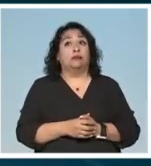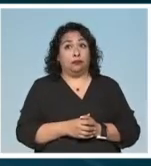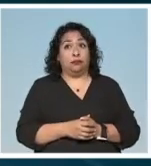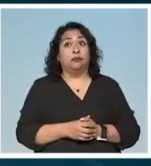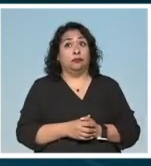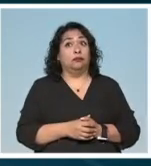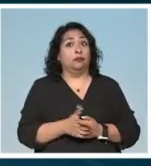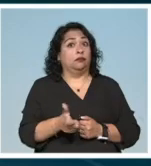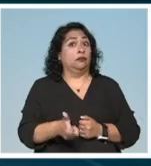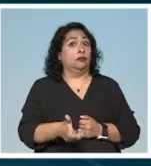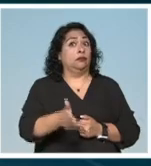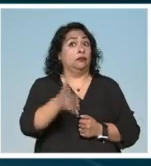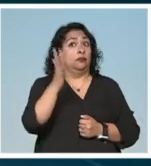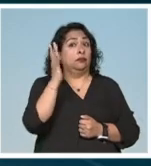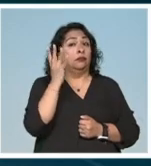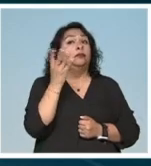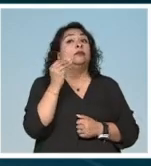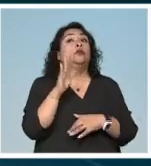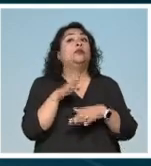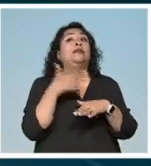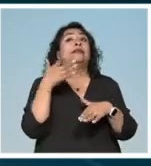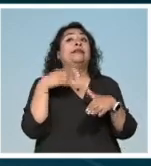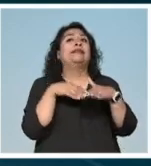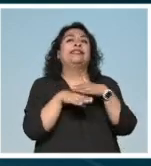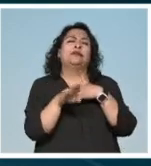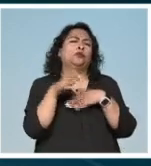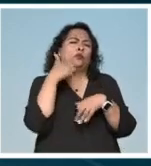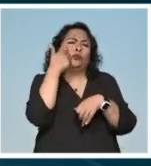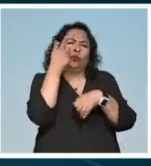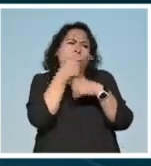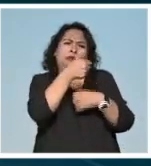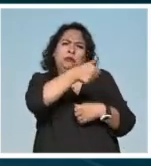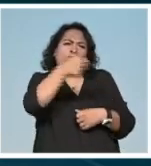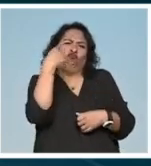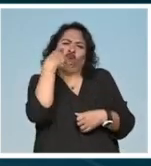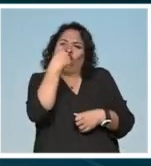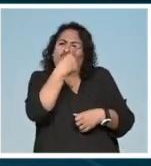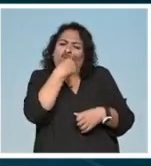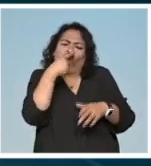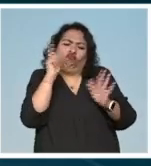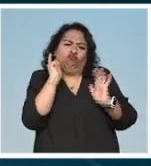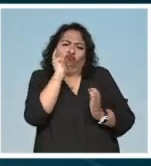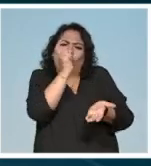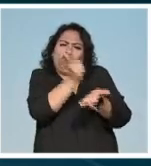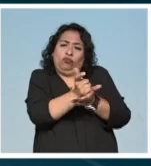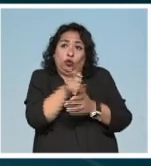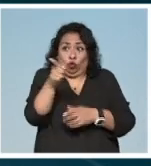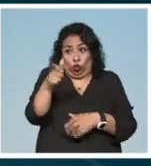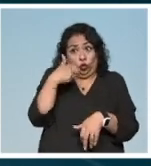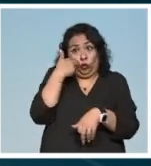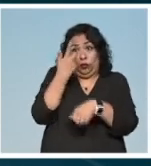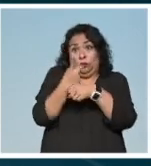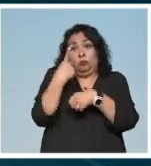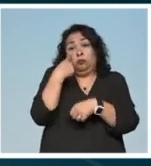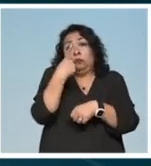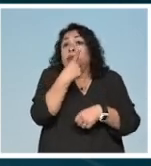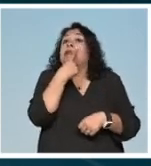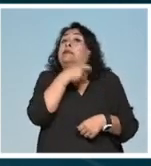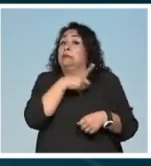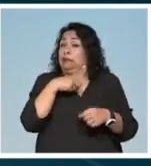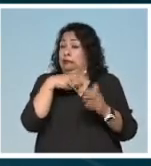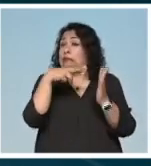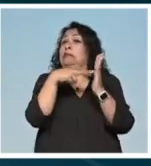el precio, porque la entrada es voluntaria. Y es voluntad de usted acatar las